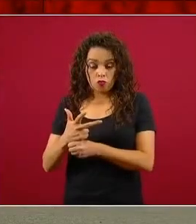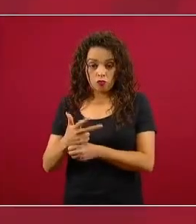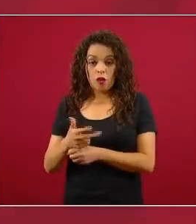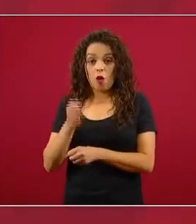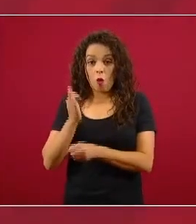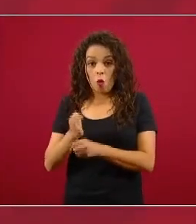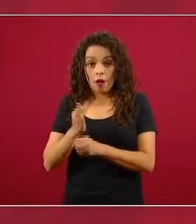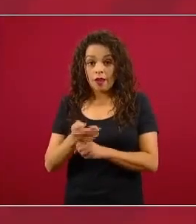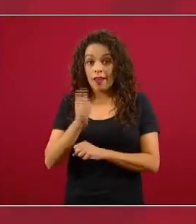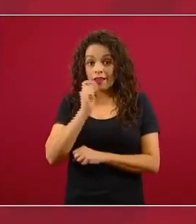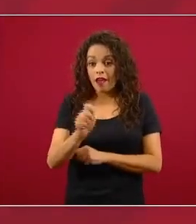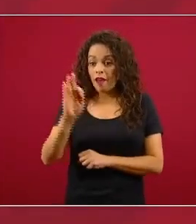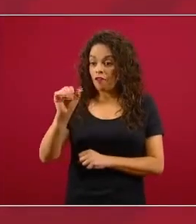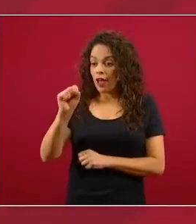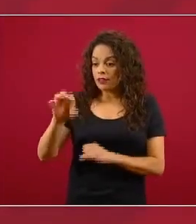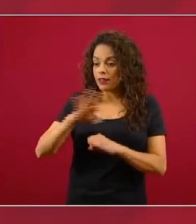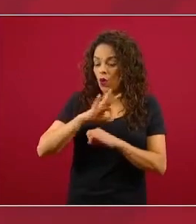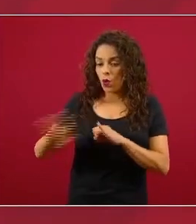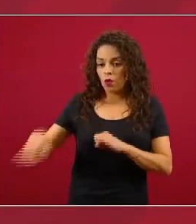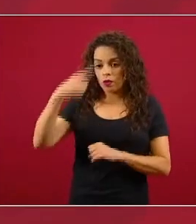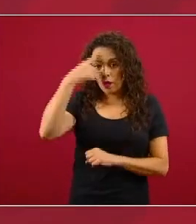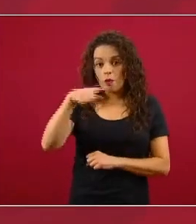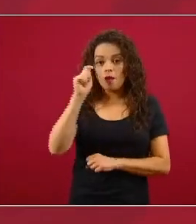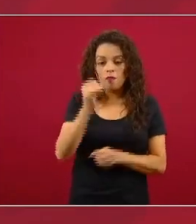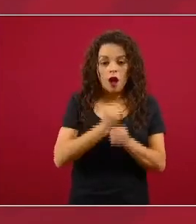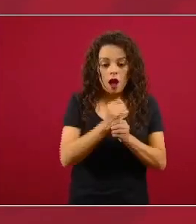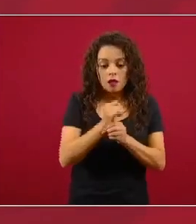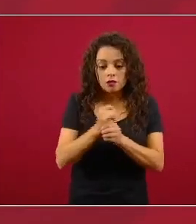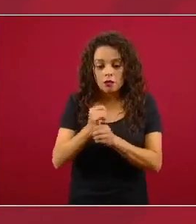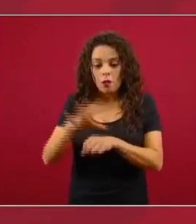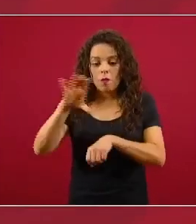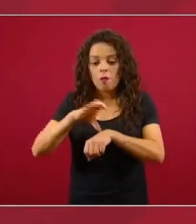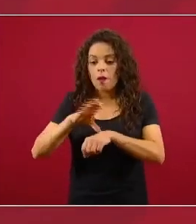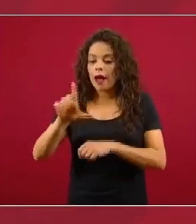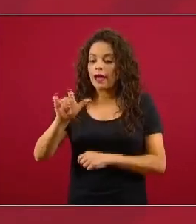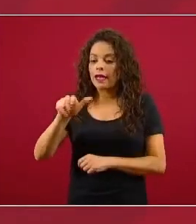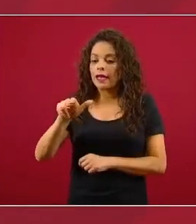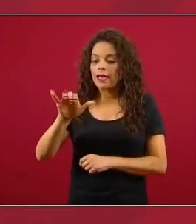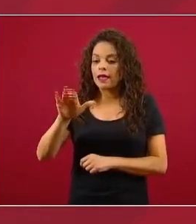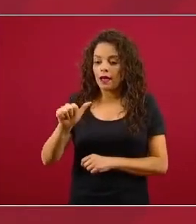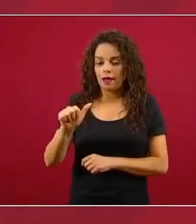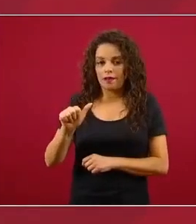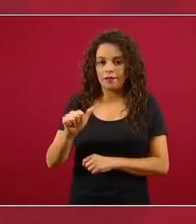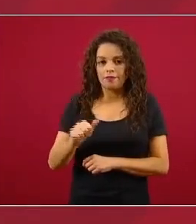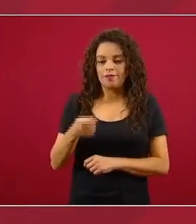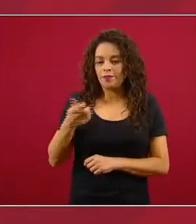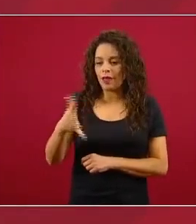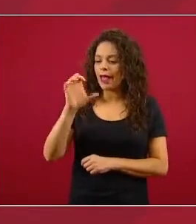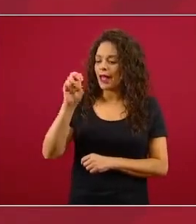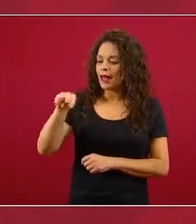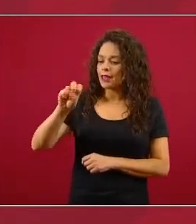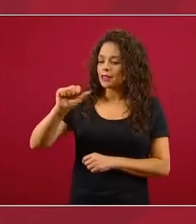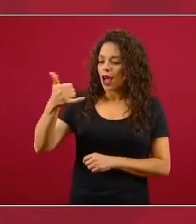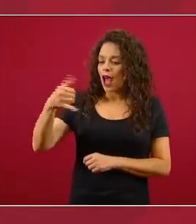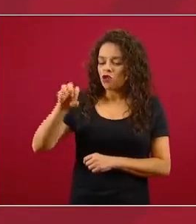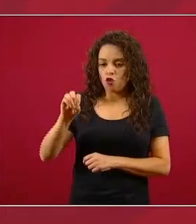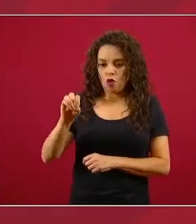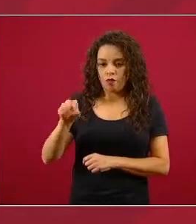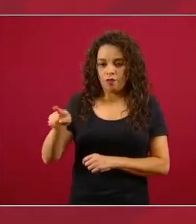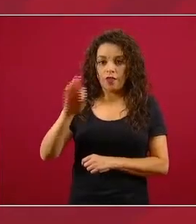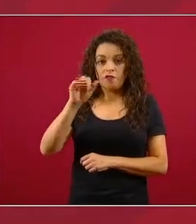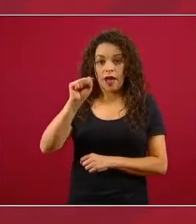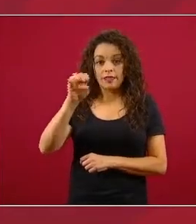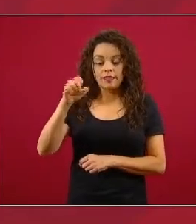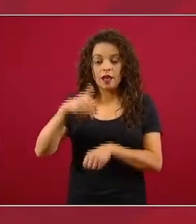en la fase final de la investigación clínica, lo que se le conoce como ensayos clínicos, en la fase 3 de investigación